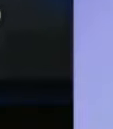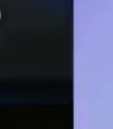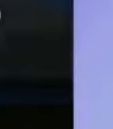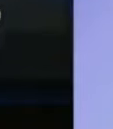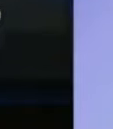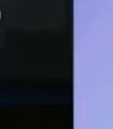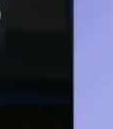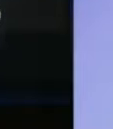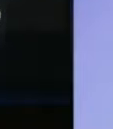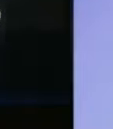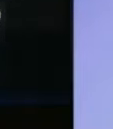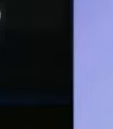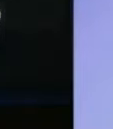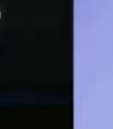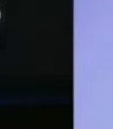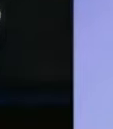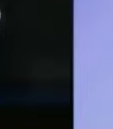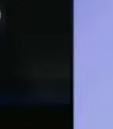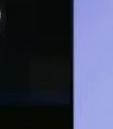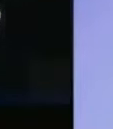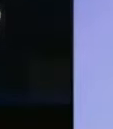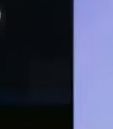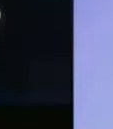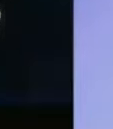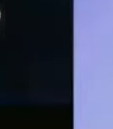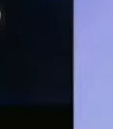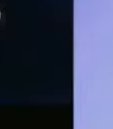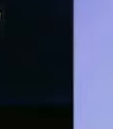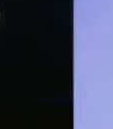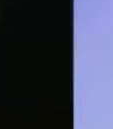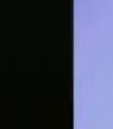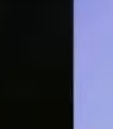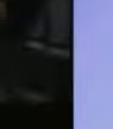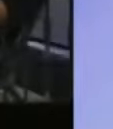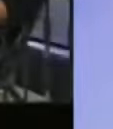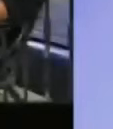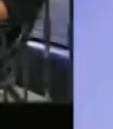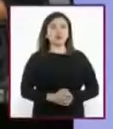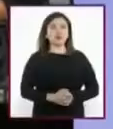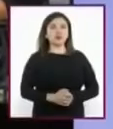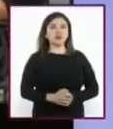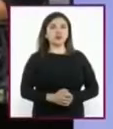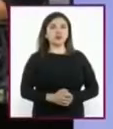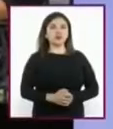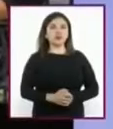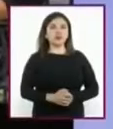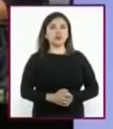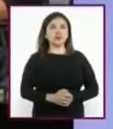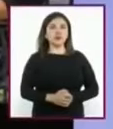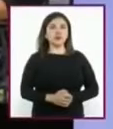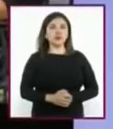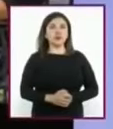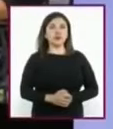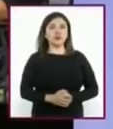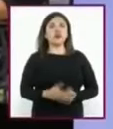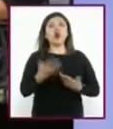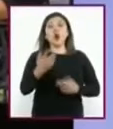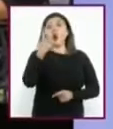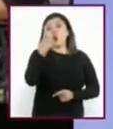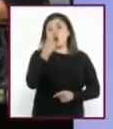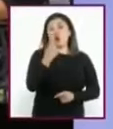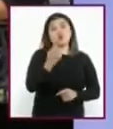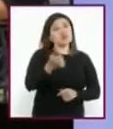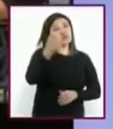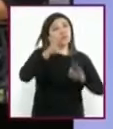español escrito como factor de cohesión entre los hispanohablantes? Bueno, uno de las formas